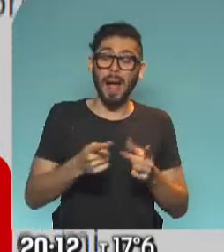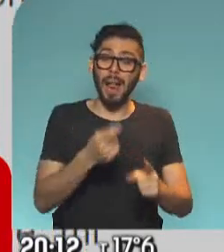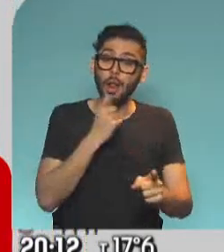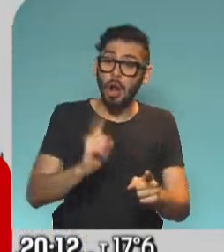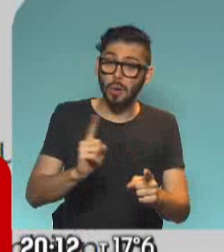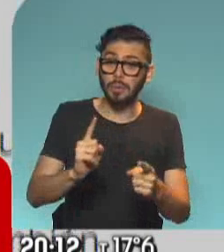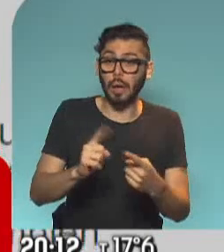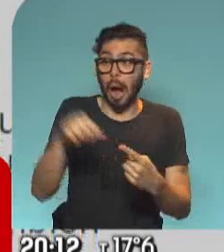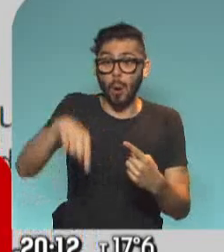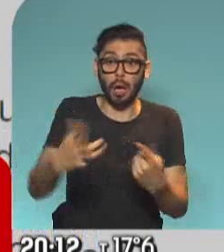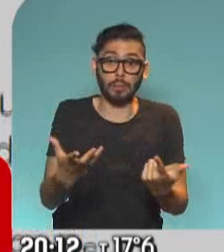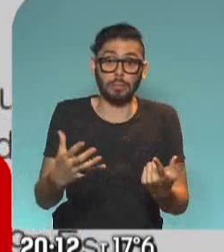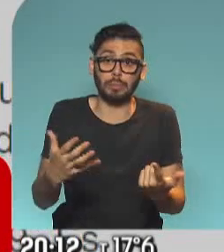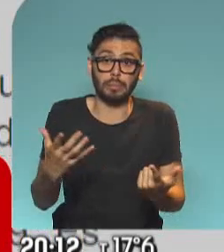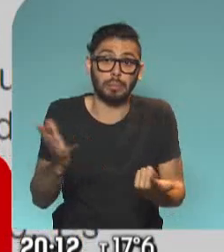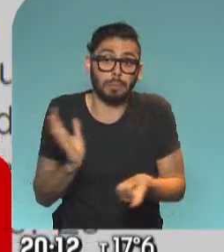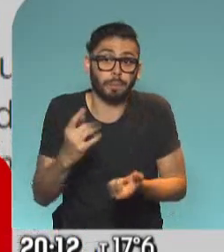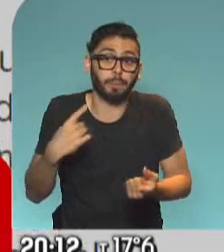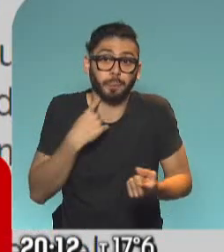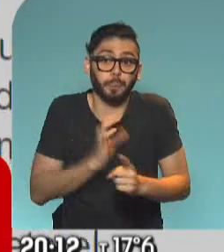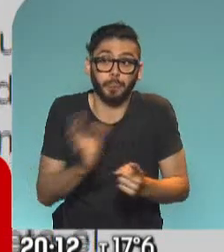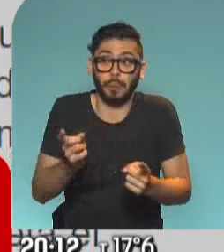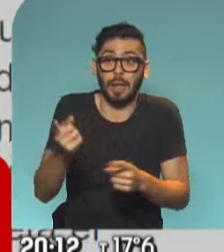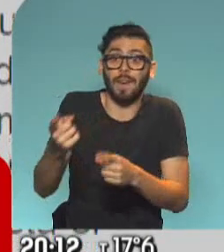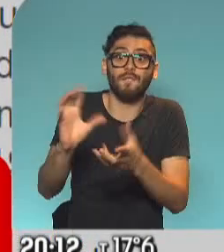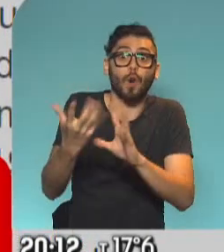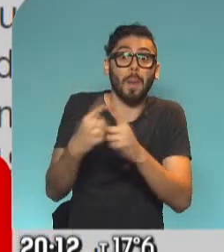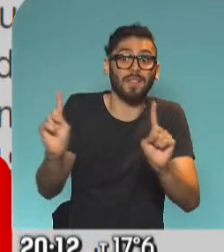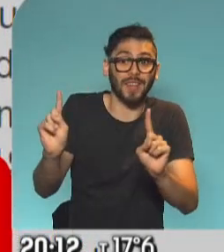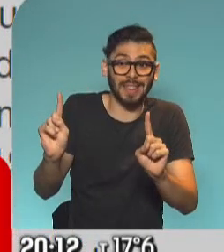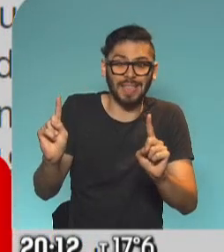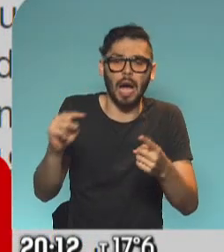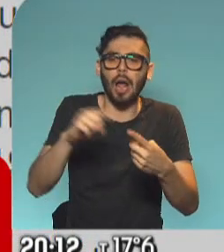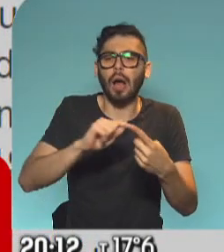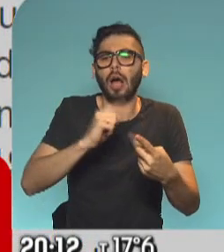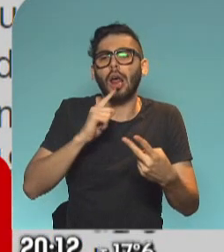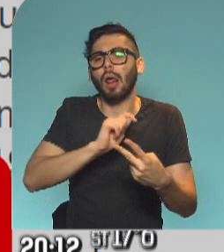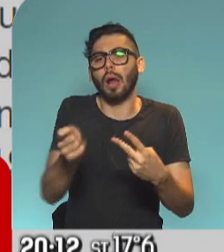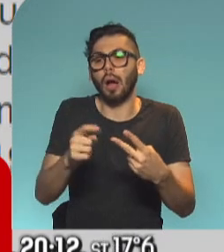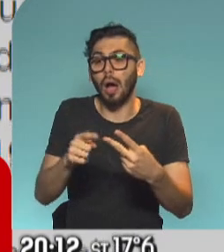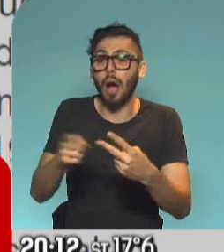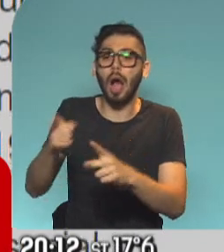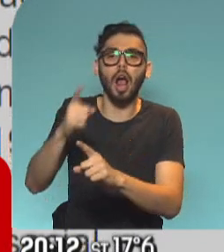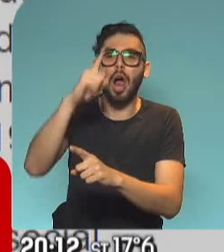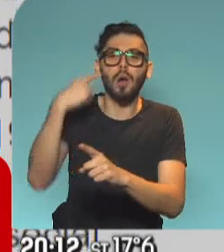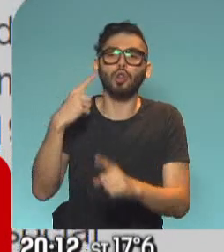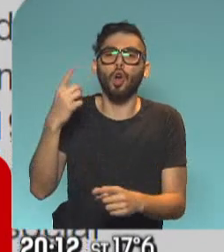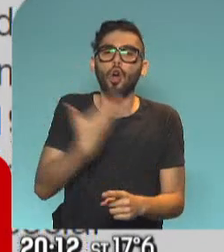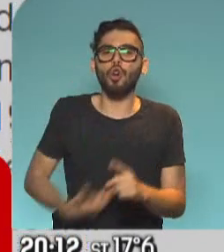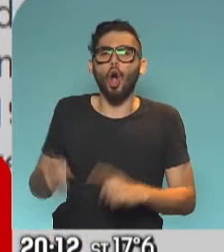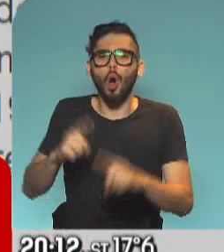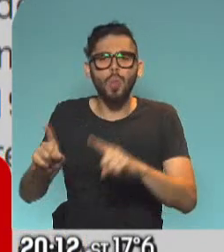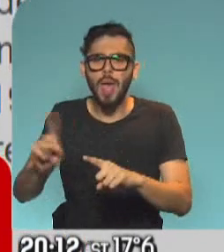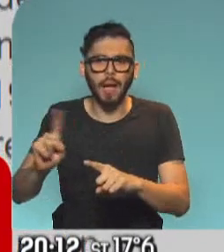Y empezaron a repetir esta muletilla de Alberto no gobierna, la que decide es Cristina, que es rencorosa, que es